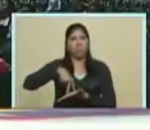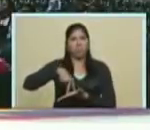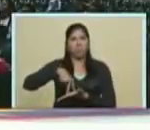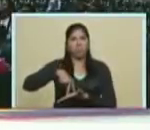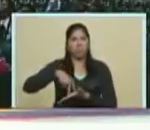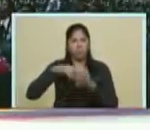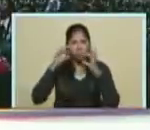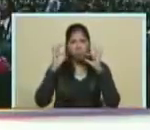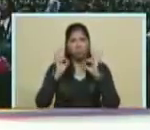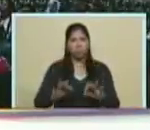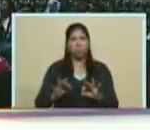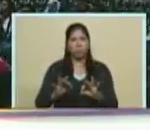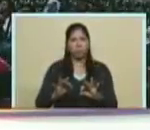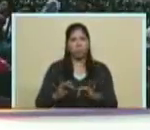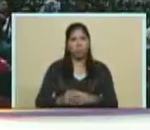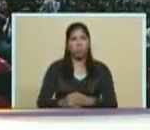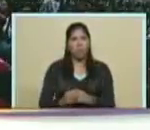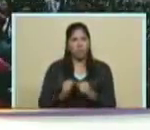bien plantados